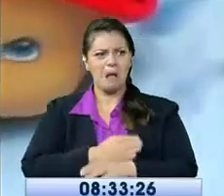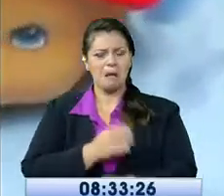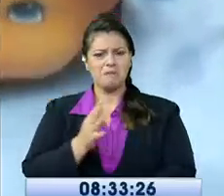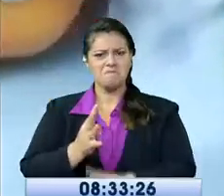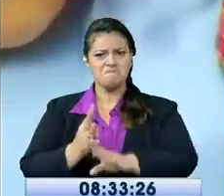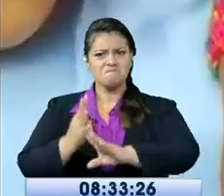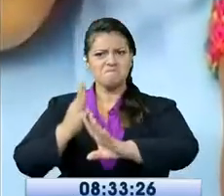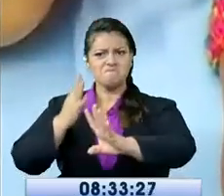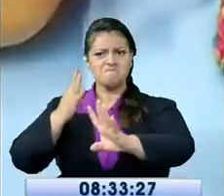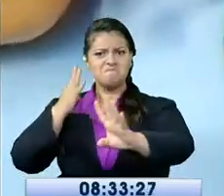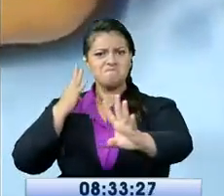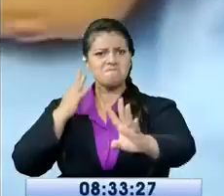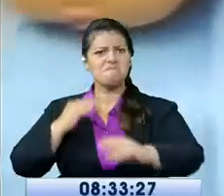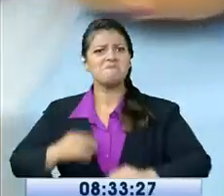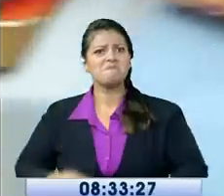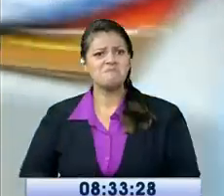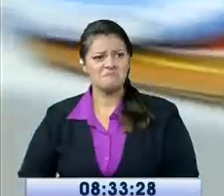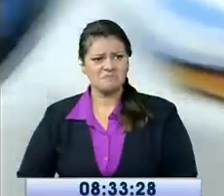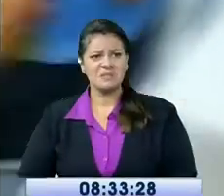me hicieron fila